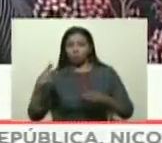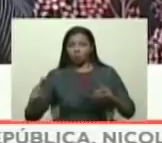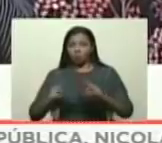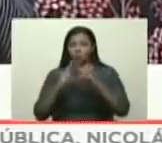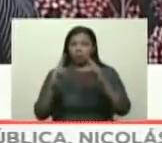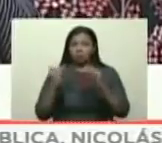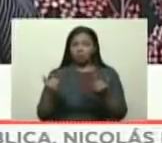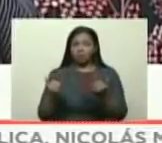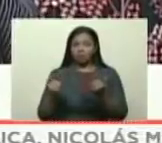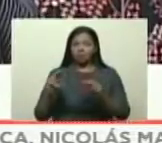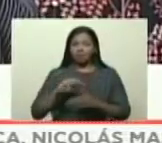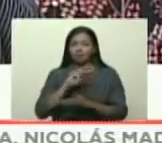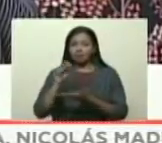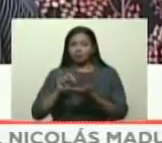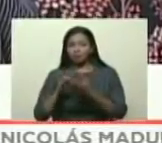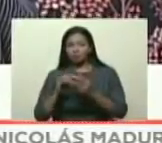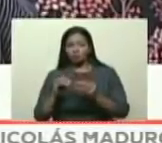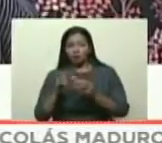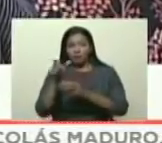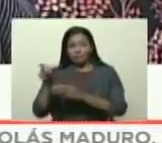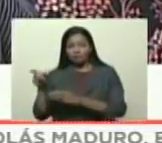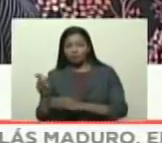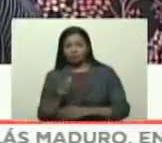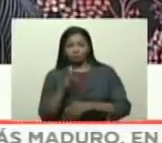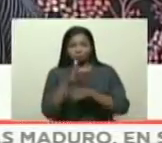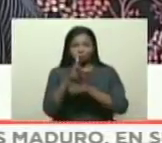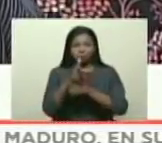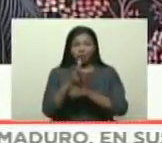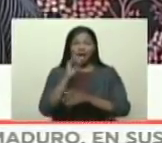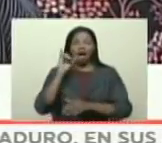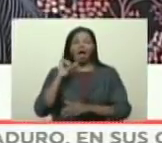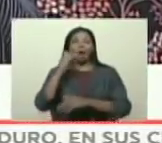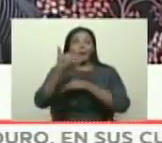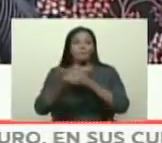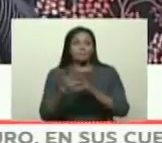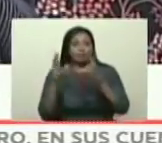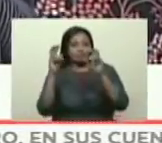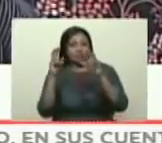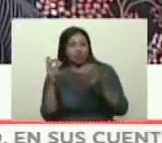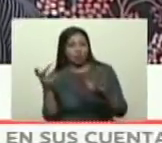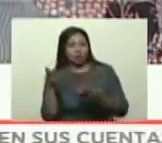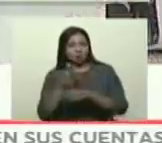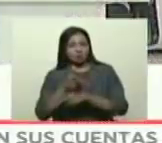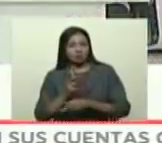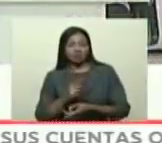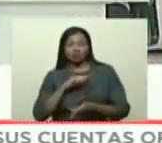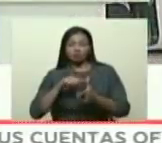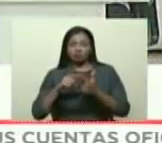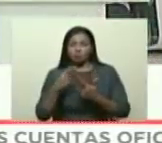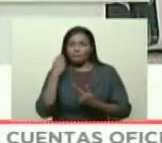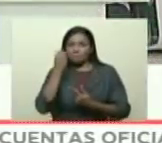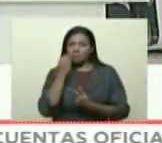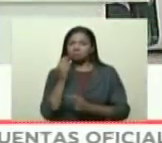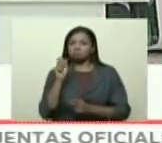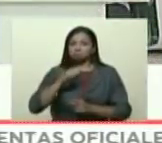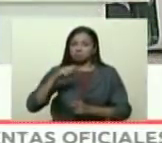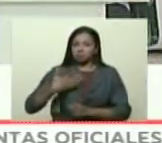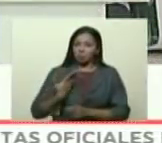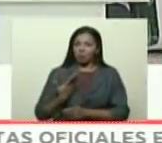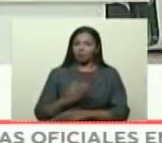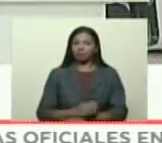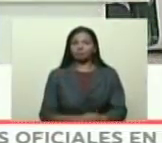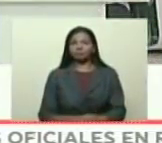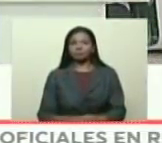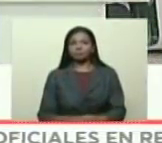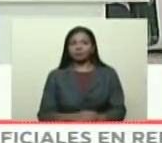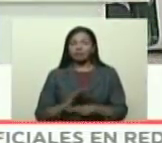encuentro nacional de cineastas para un plan de un nuevo cine. Exactamente. Yo creo que es muy pertinente,